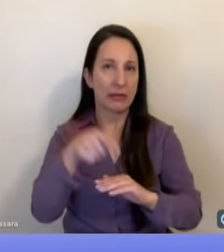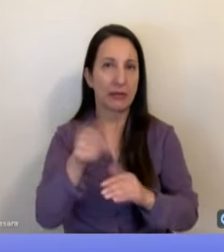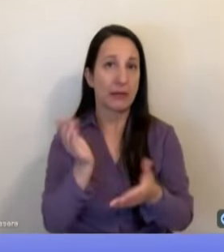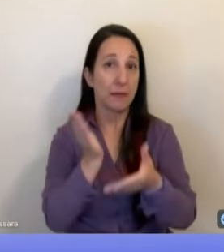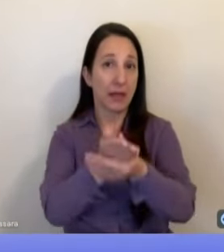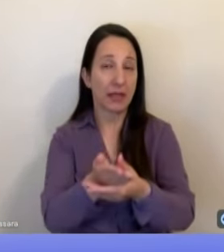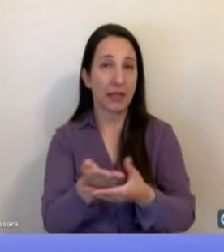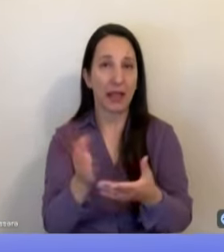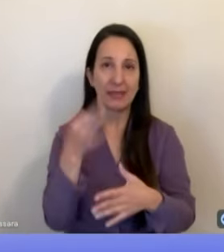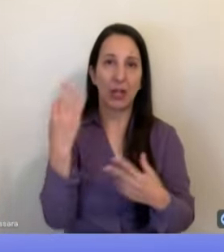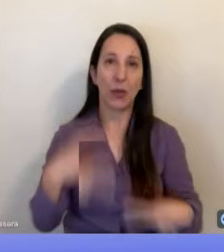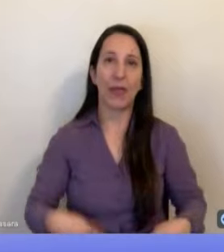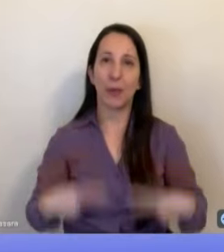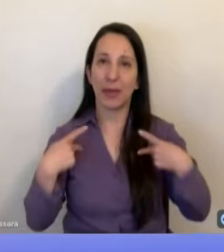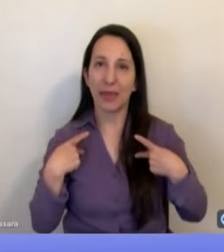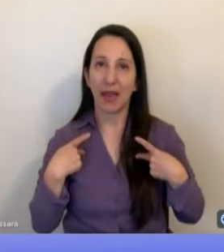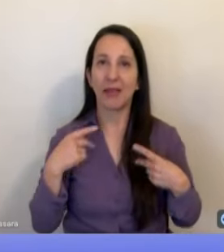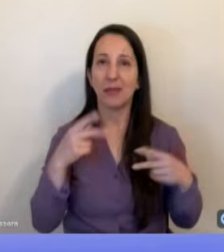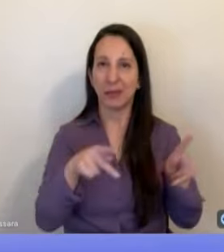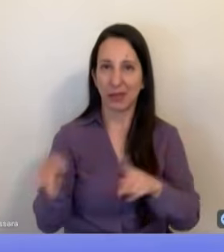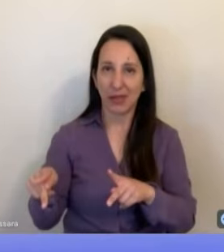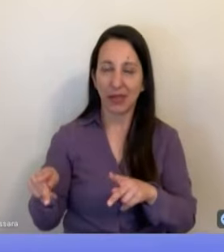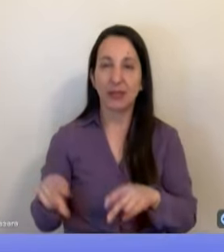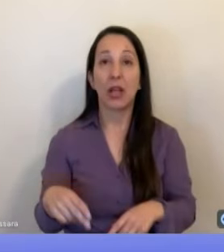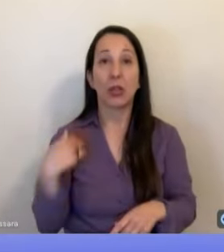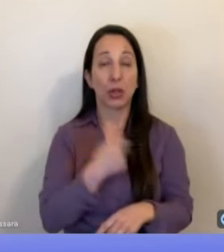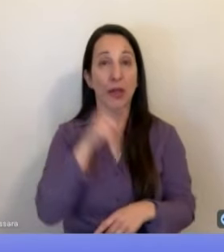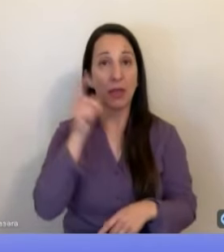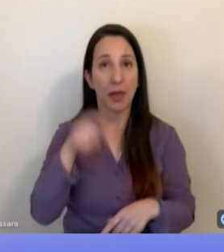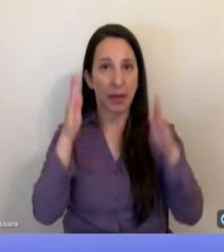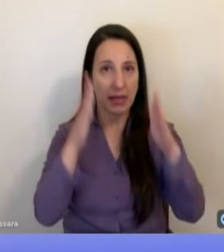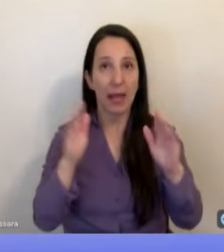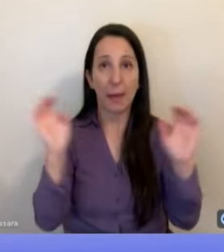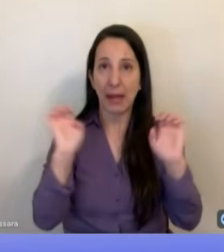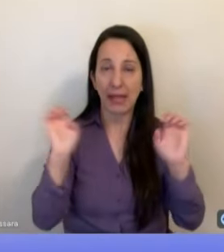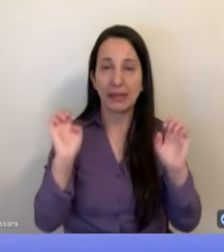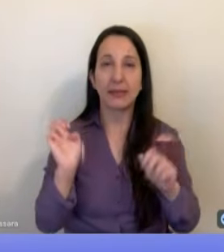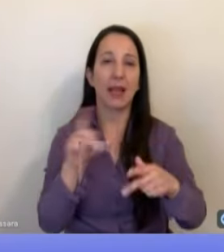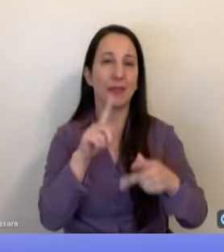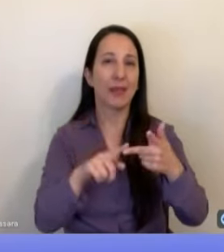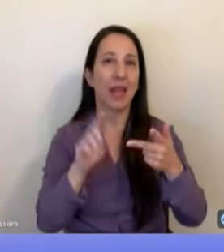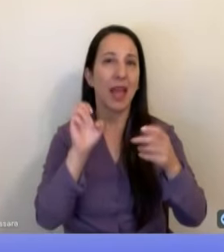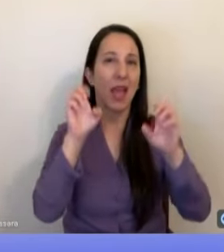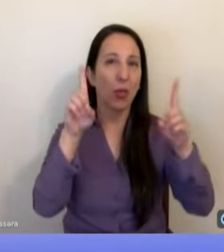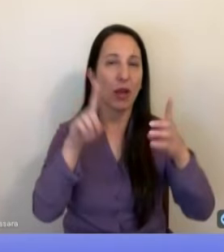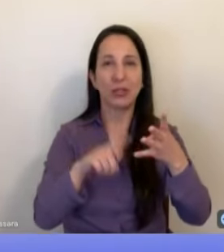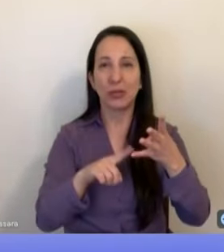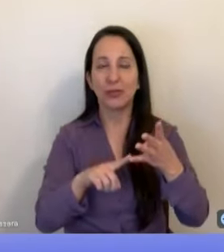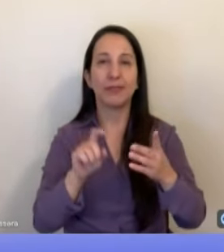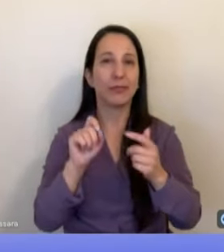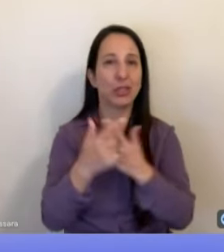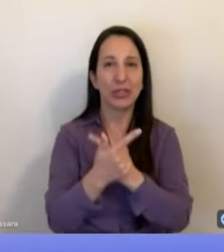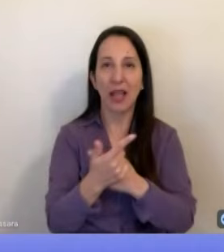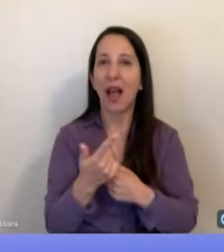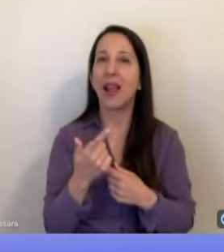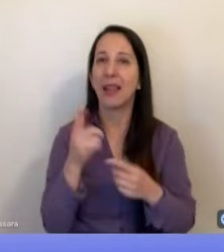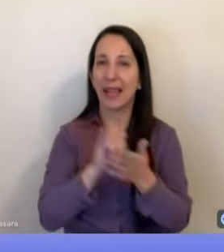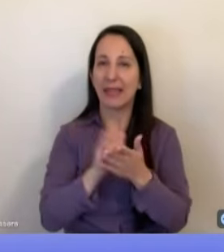de vida que tiene el país. Vamos a atender la emergencia en materia educativa y la emergencia en materia social, que es sumamente